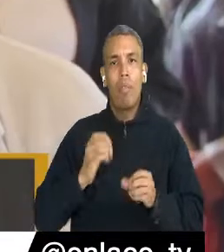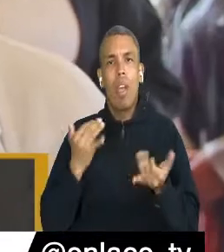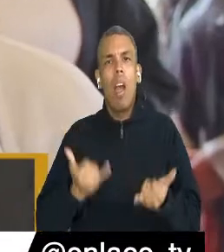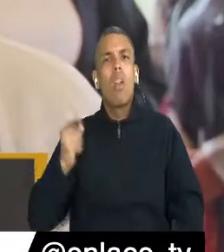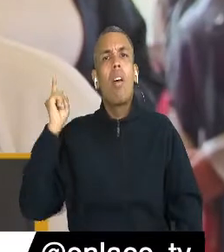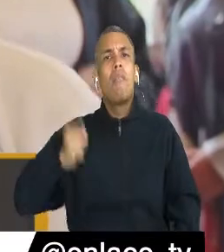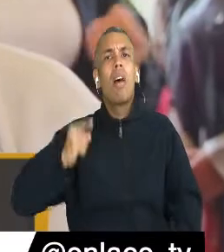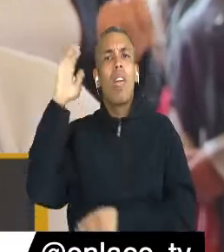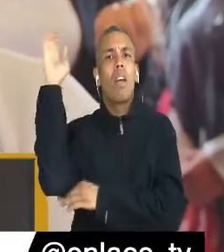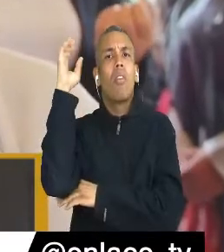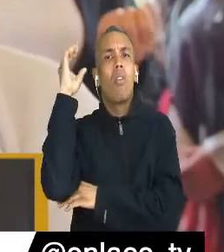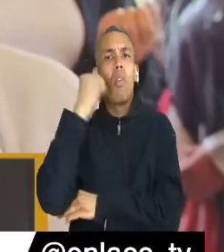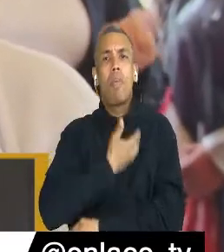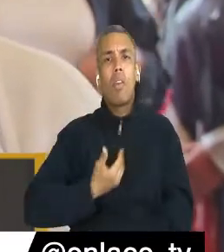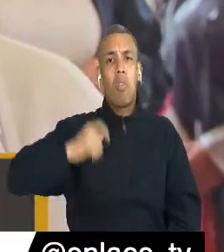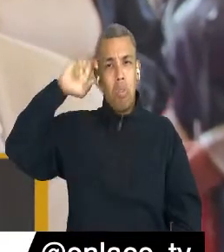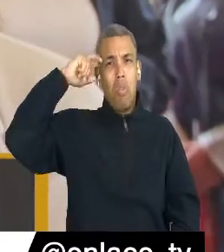En esta